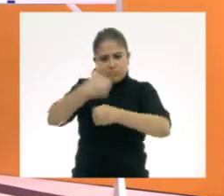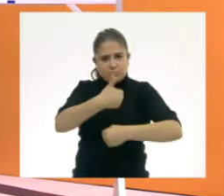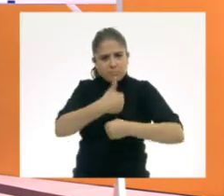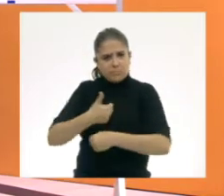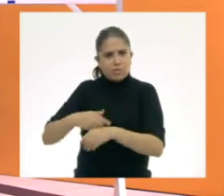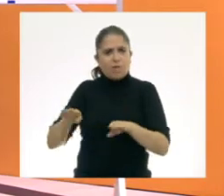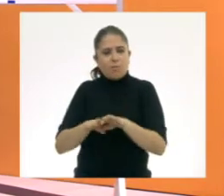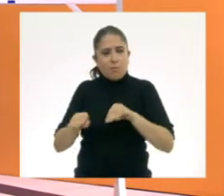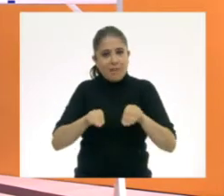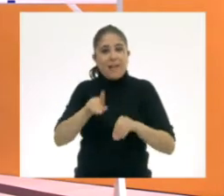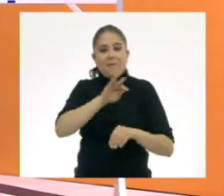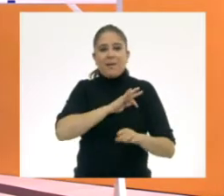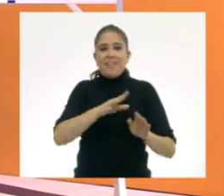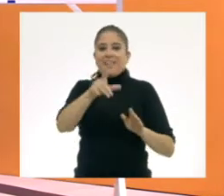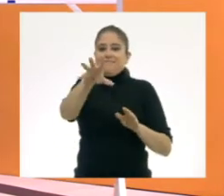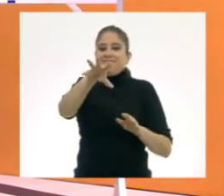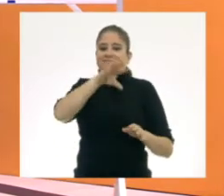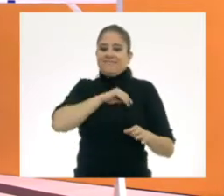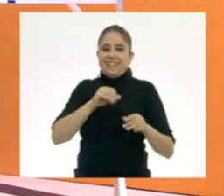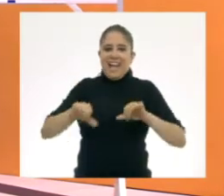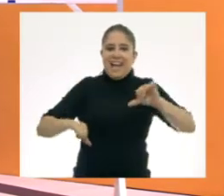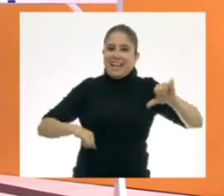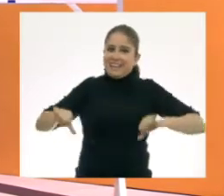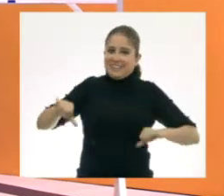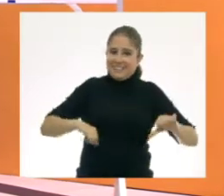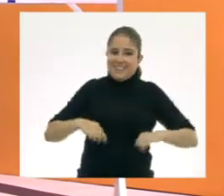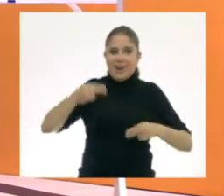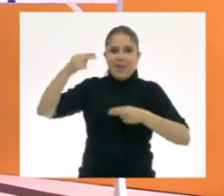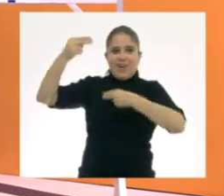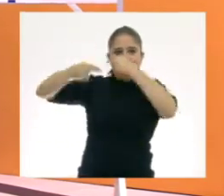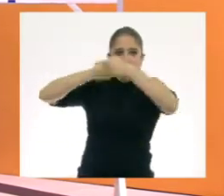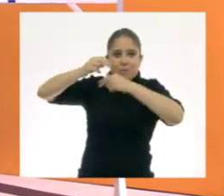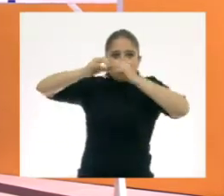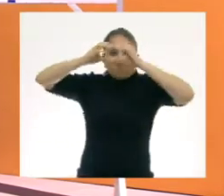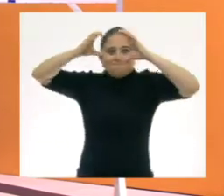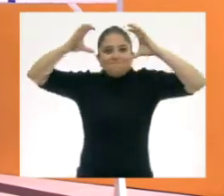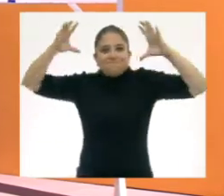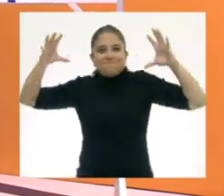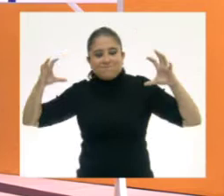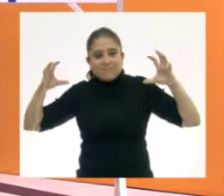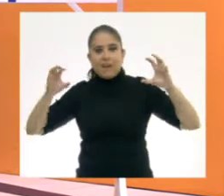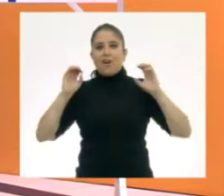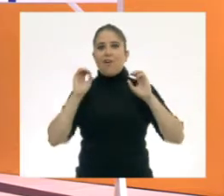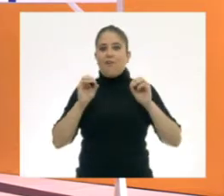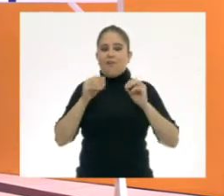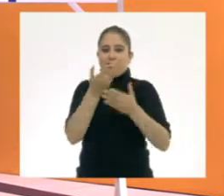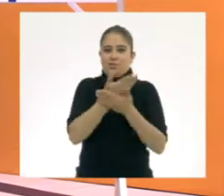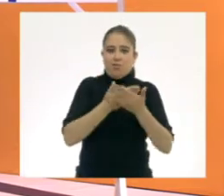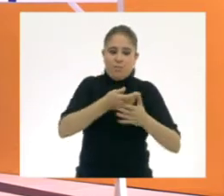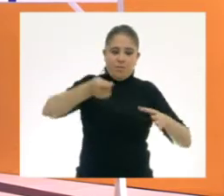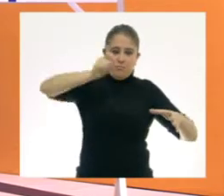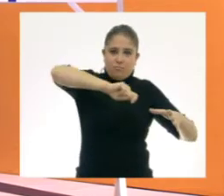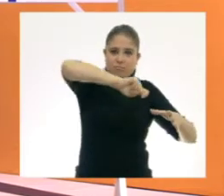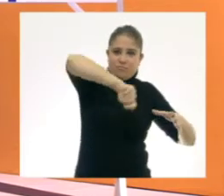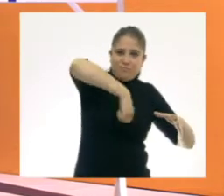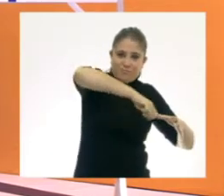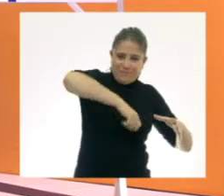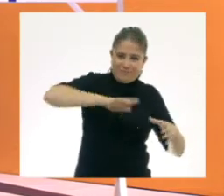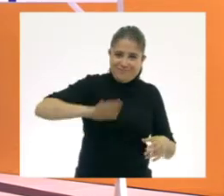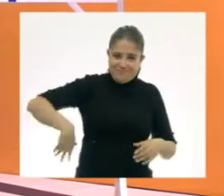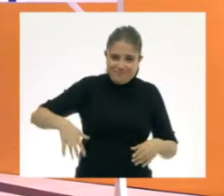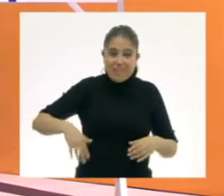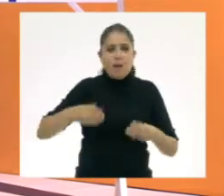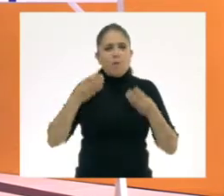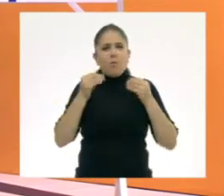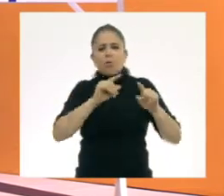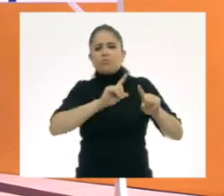pueden hacer este tipo de actividades, a lo mejor como el de la nube, a lo mejor también como el de la sopa. Sí, hay